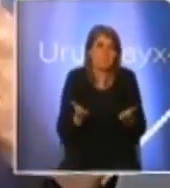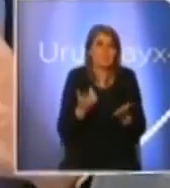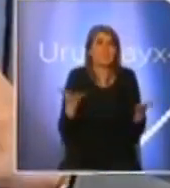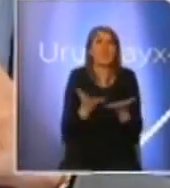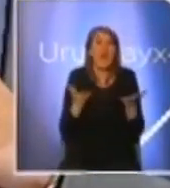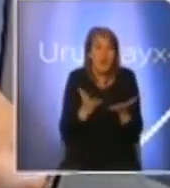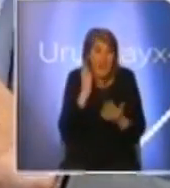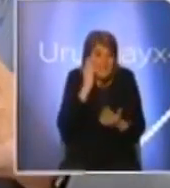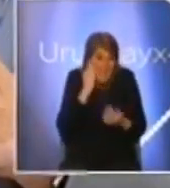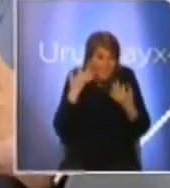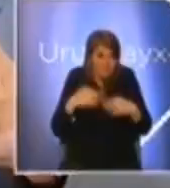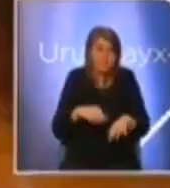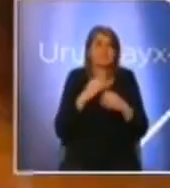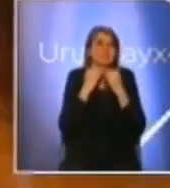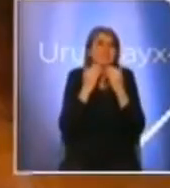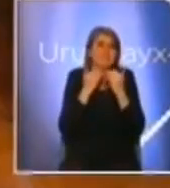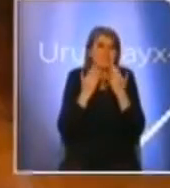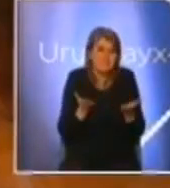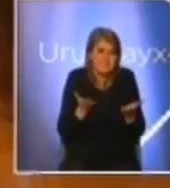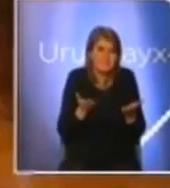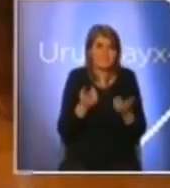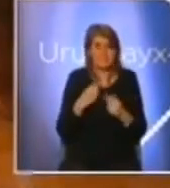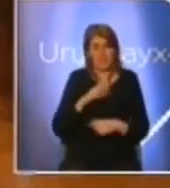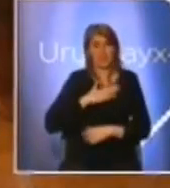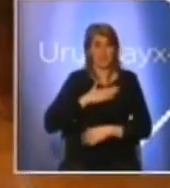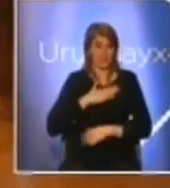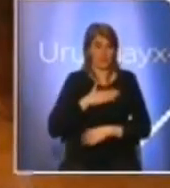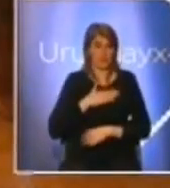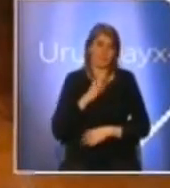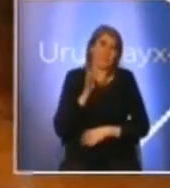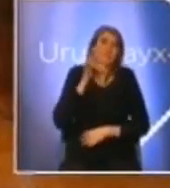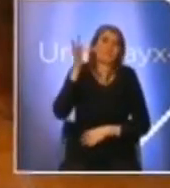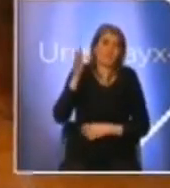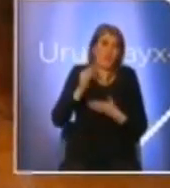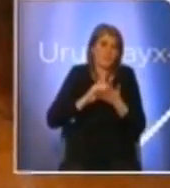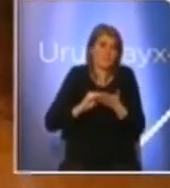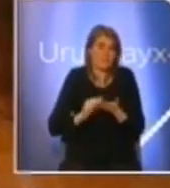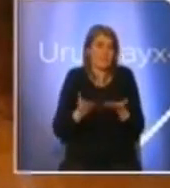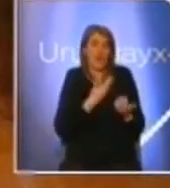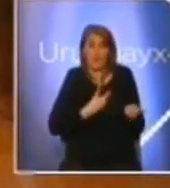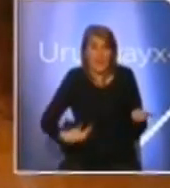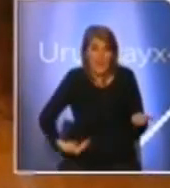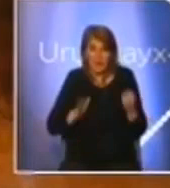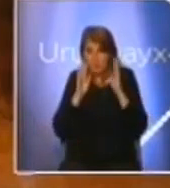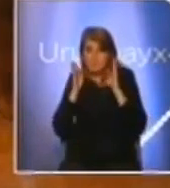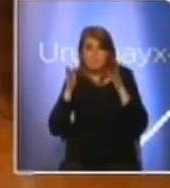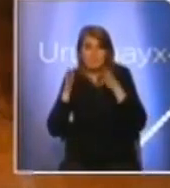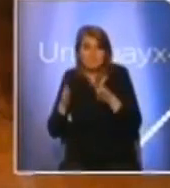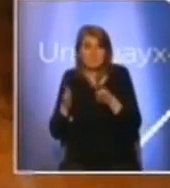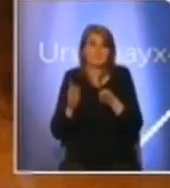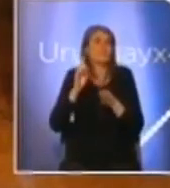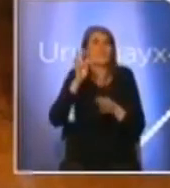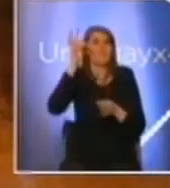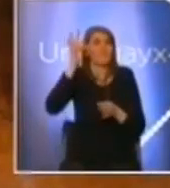saber cuál es. Así que lo que yo quisiera para la próxima administración no es que se preocupe mucho en afinar la